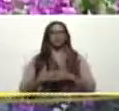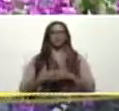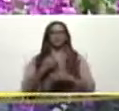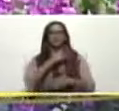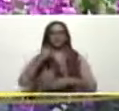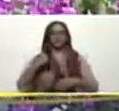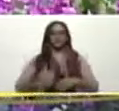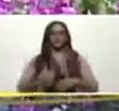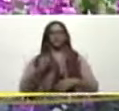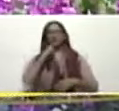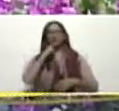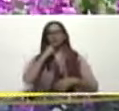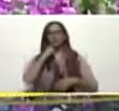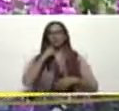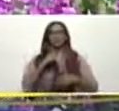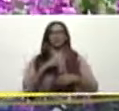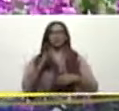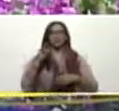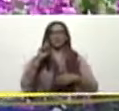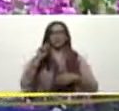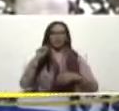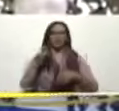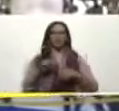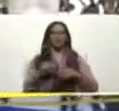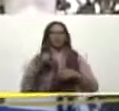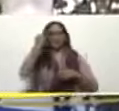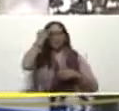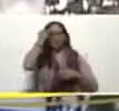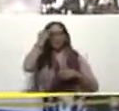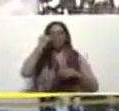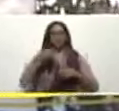Rusia, Irán, la India,